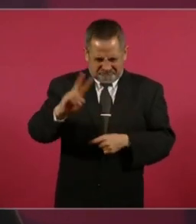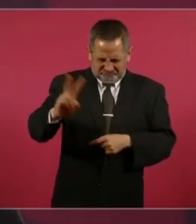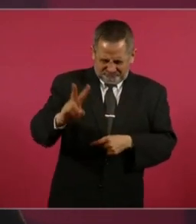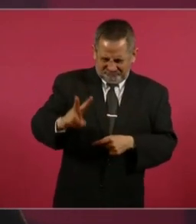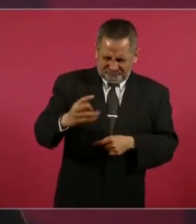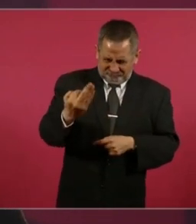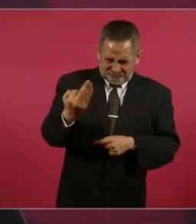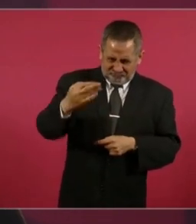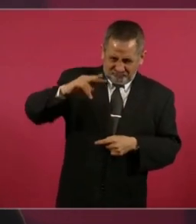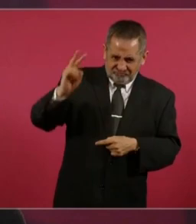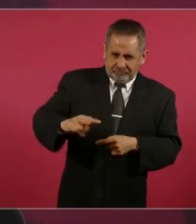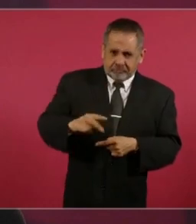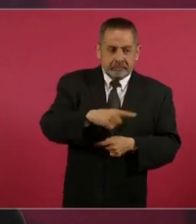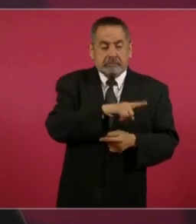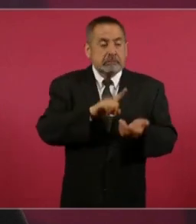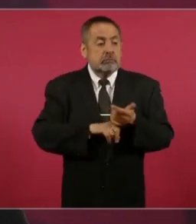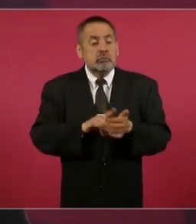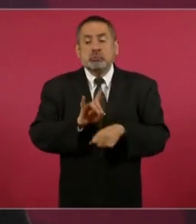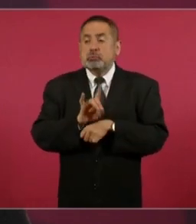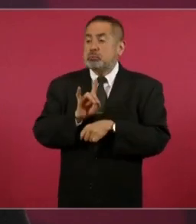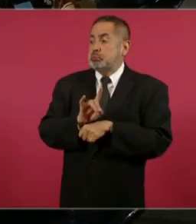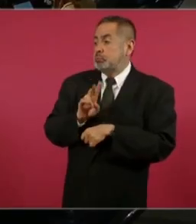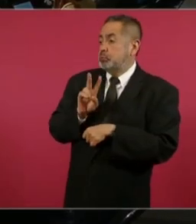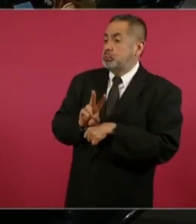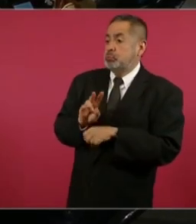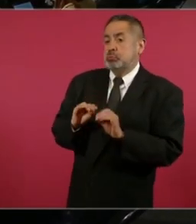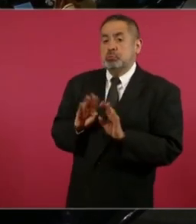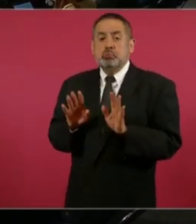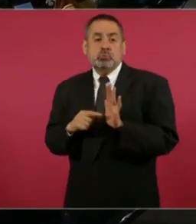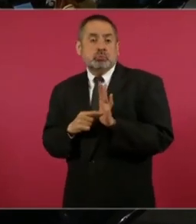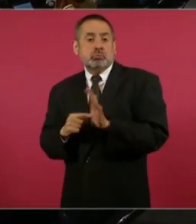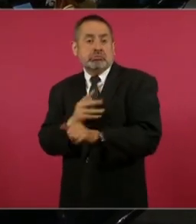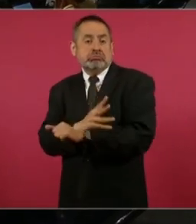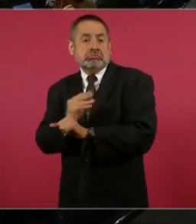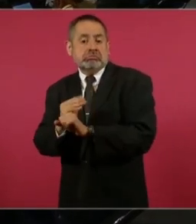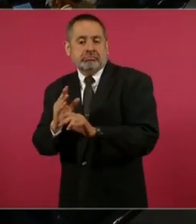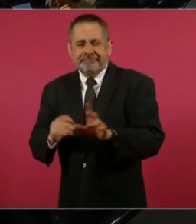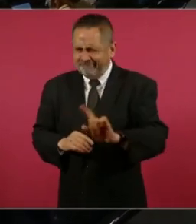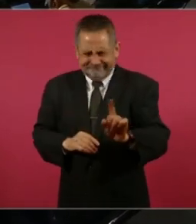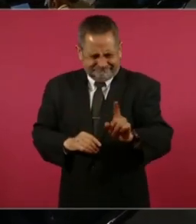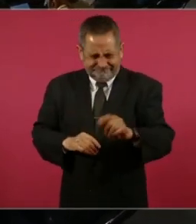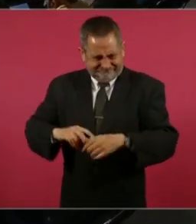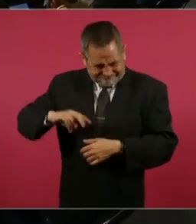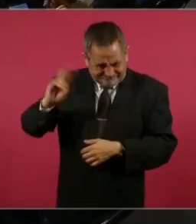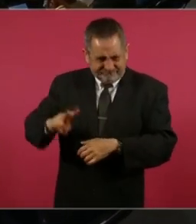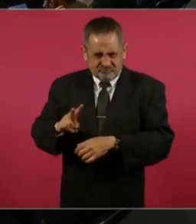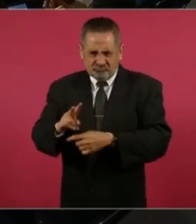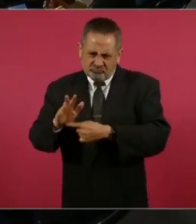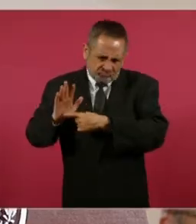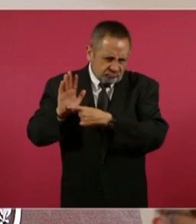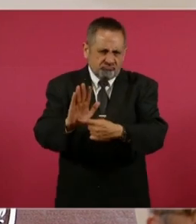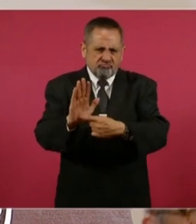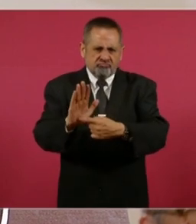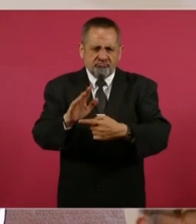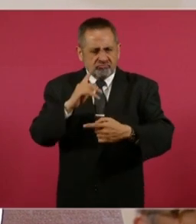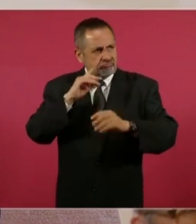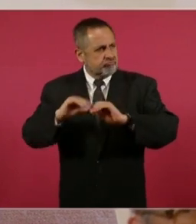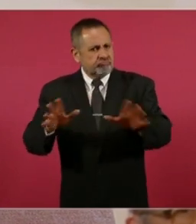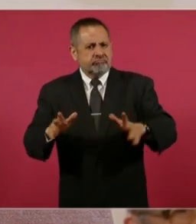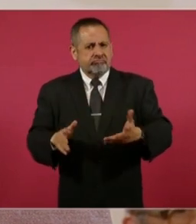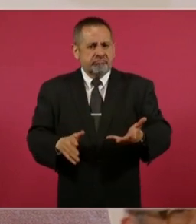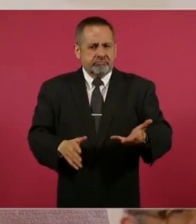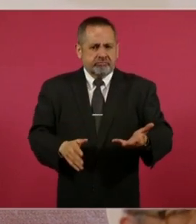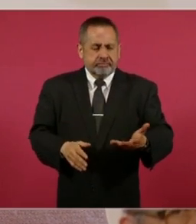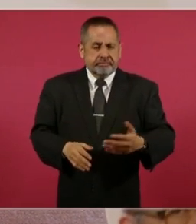verdad no de mentirita como es ahora